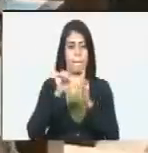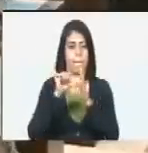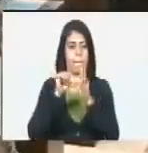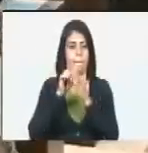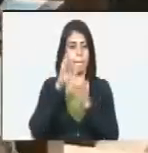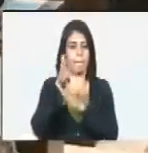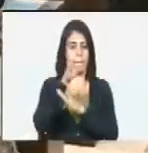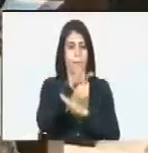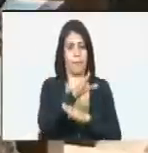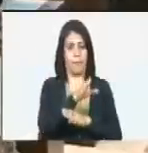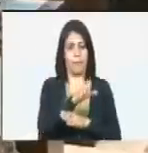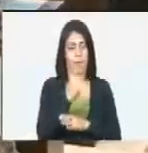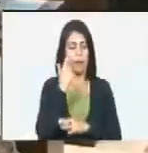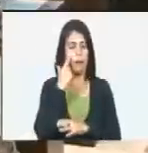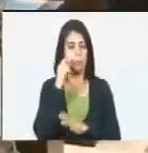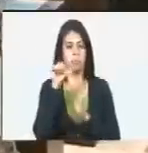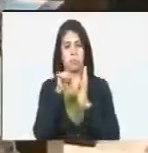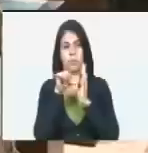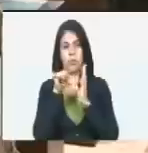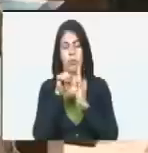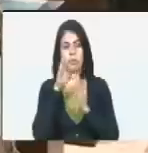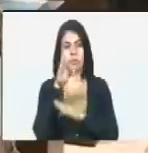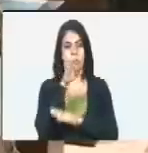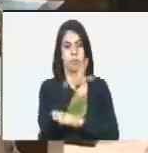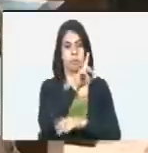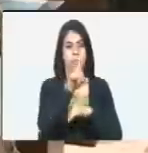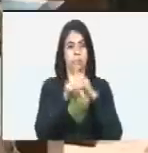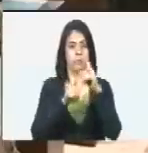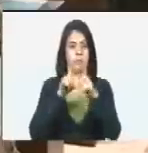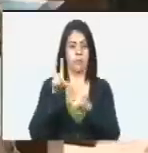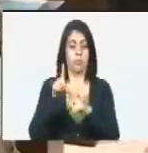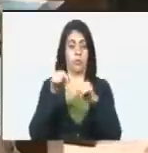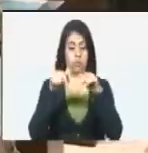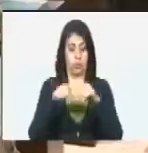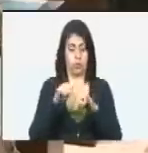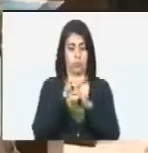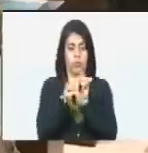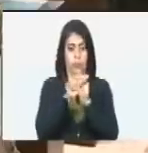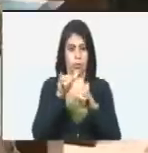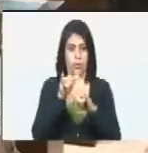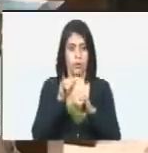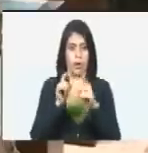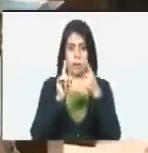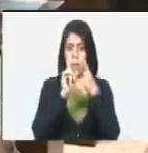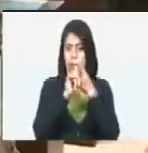han preguntado mucho. Y con esto termino. Primero,